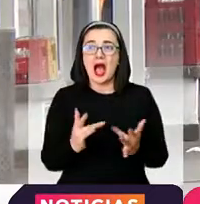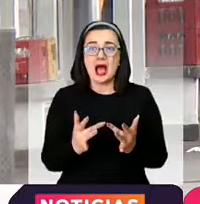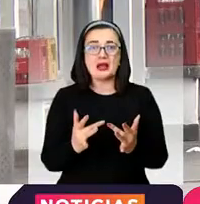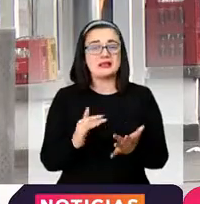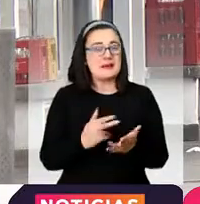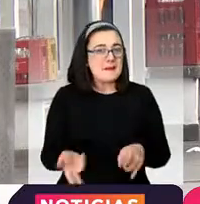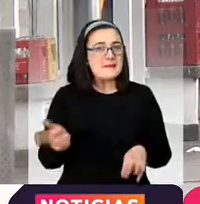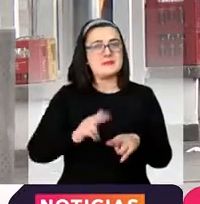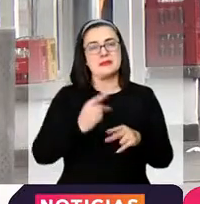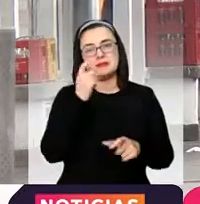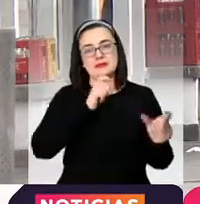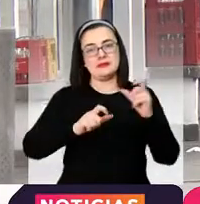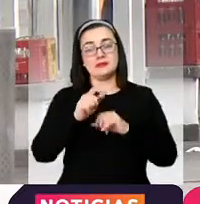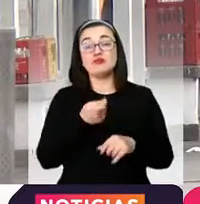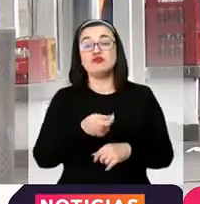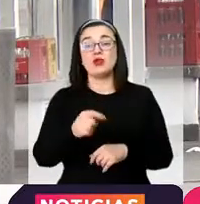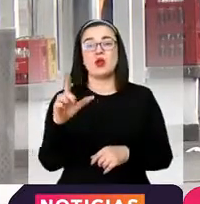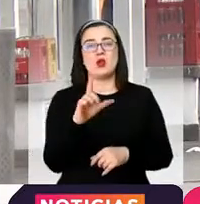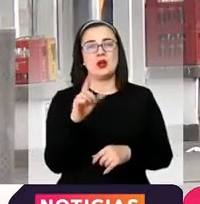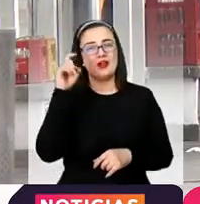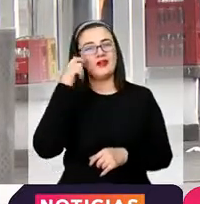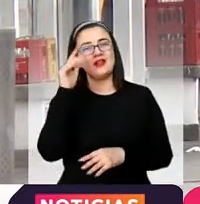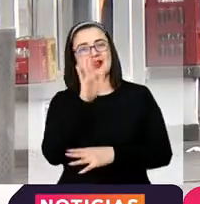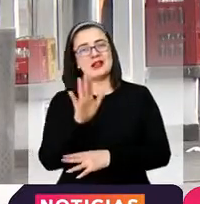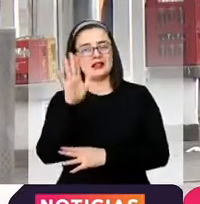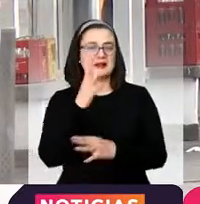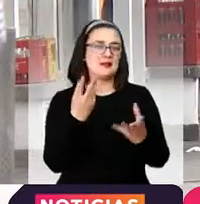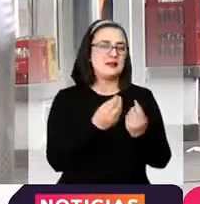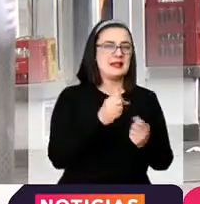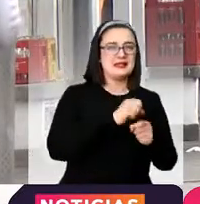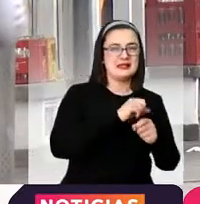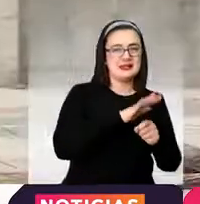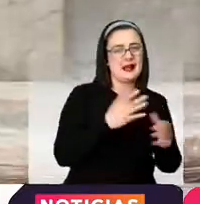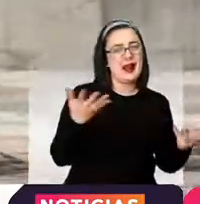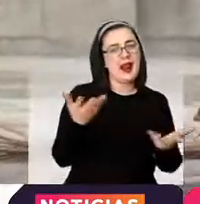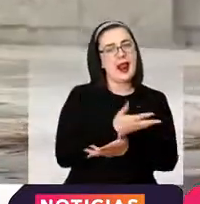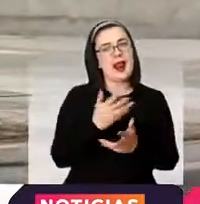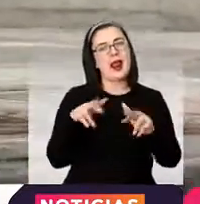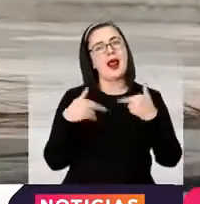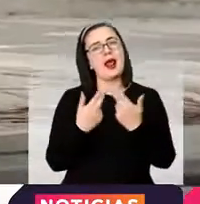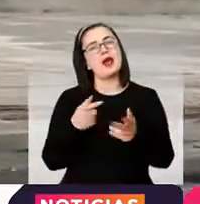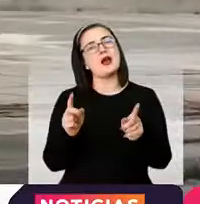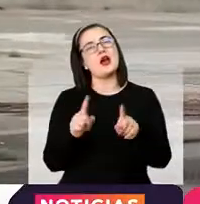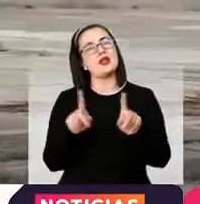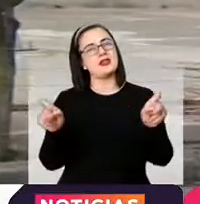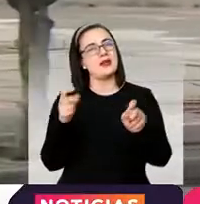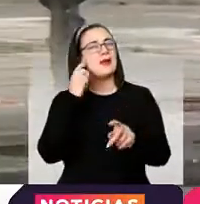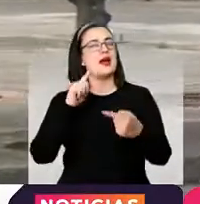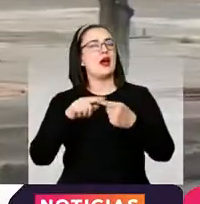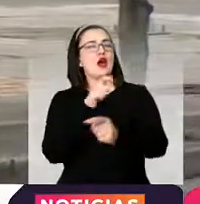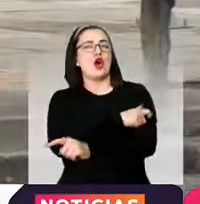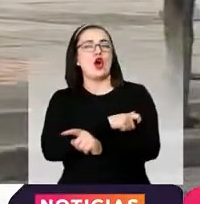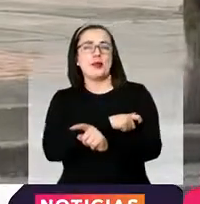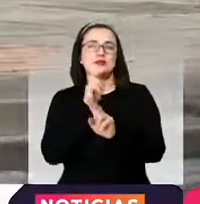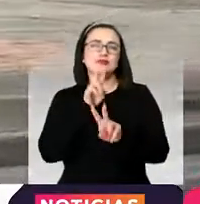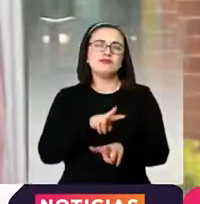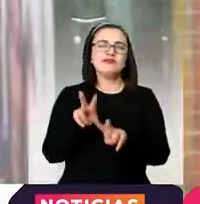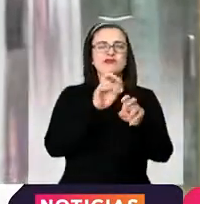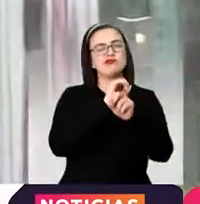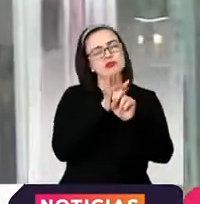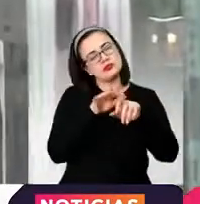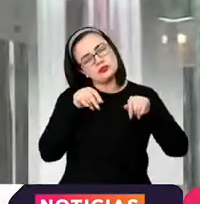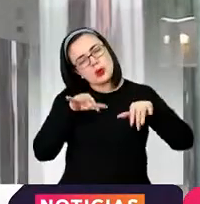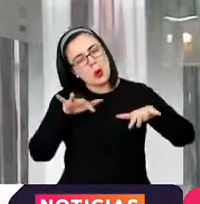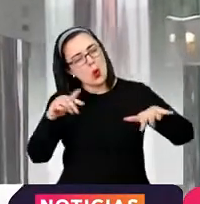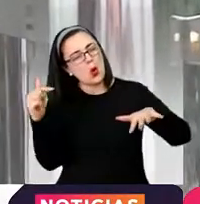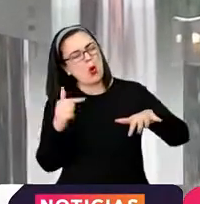viviendo el próximo lunes el gobierno nacional y la administración distrital tendrán un comité epidemiológico con el fin de evaluar el comportamiento